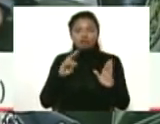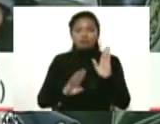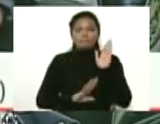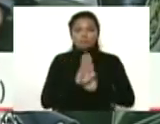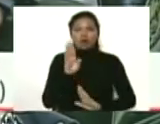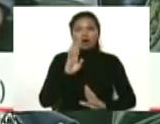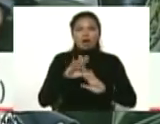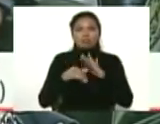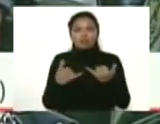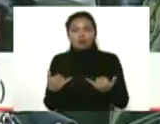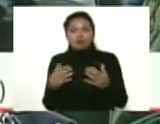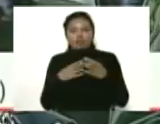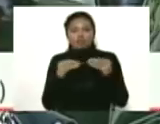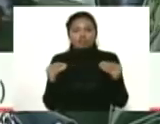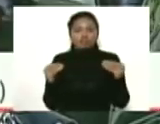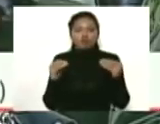incrementado